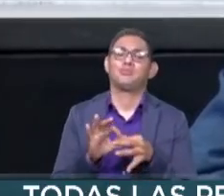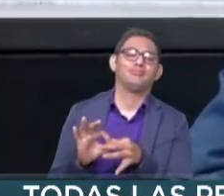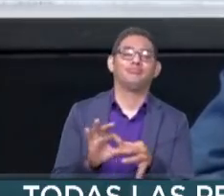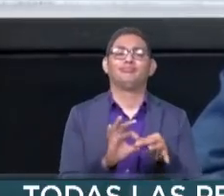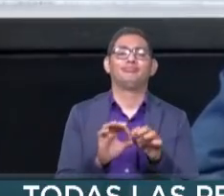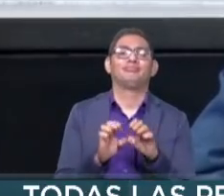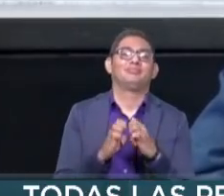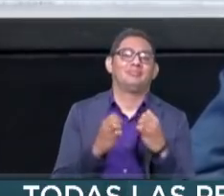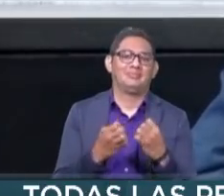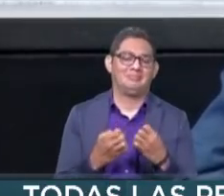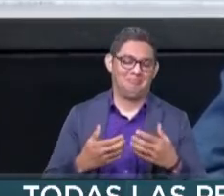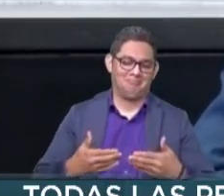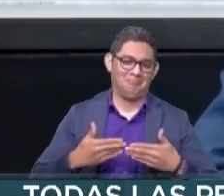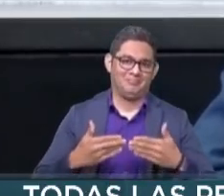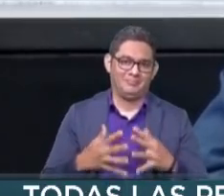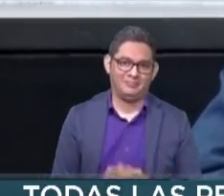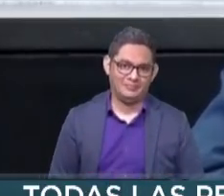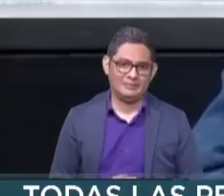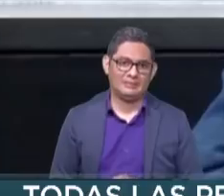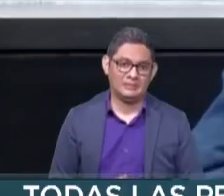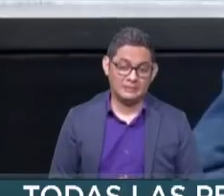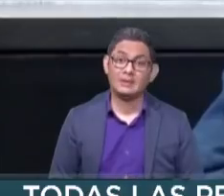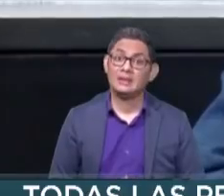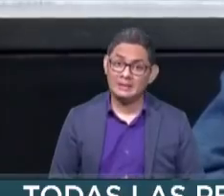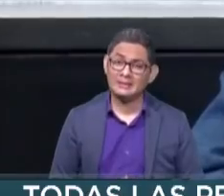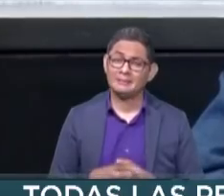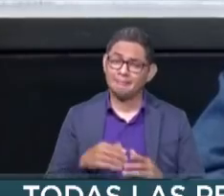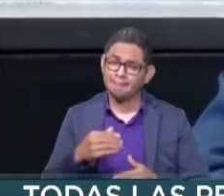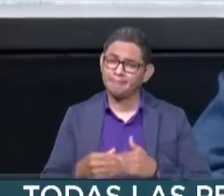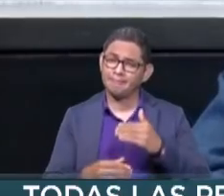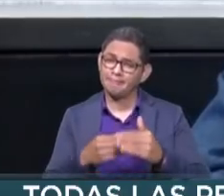Panamá, estamos